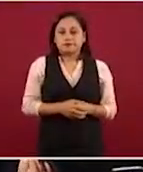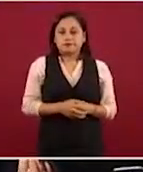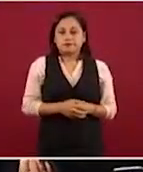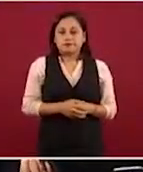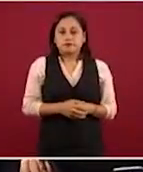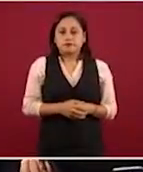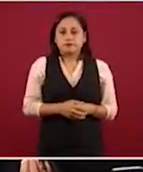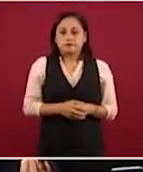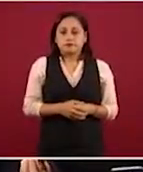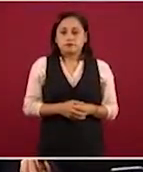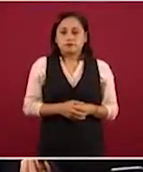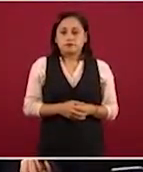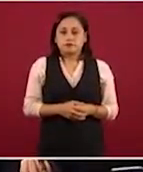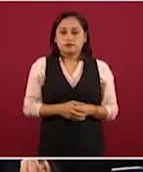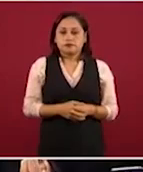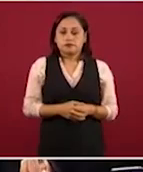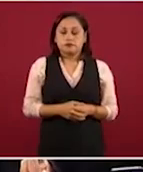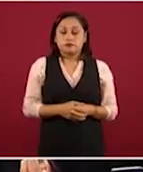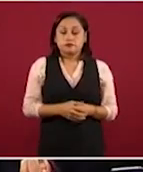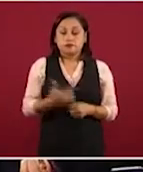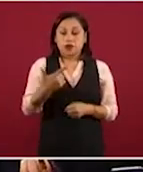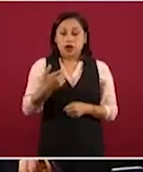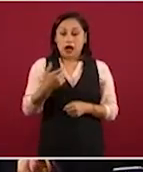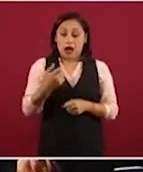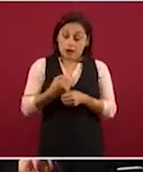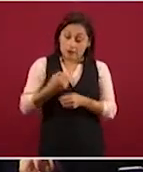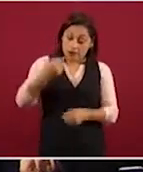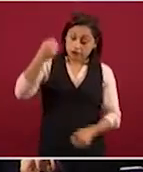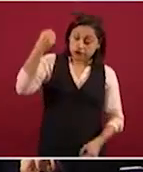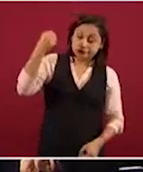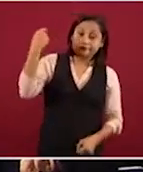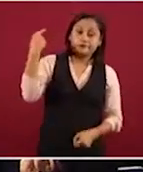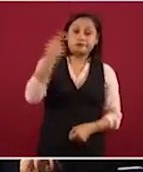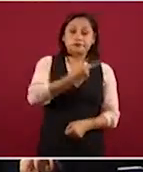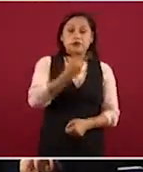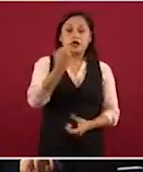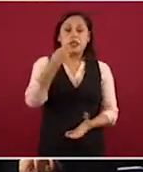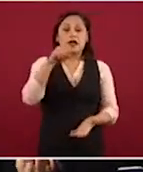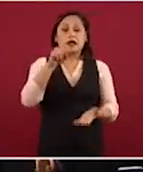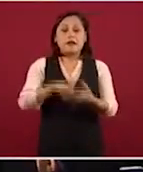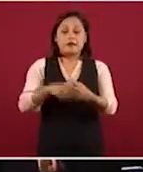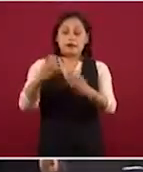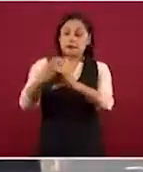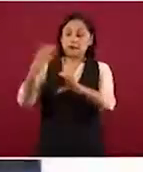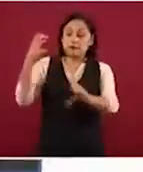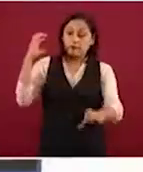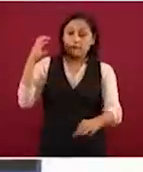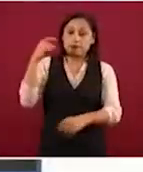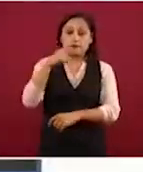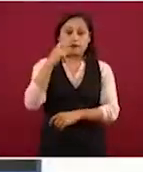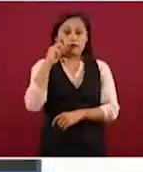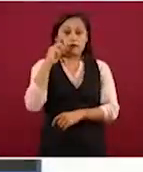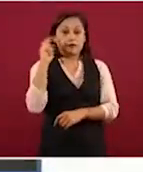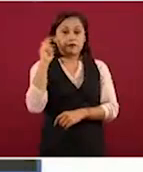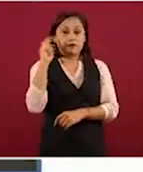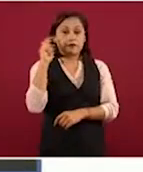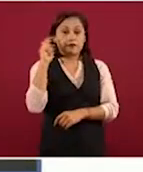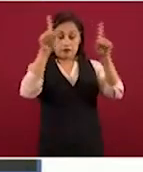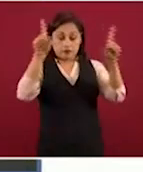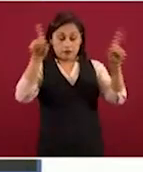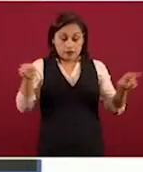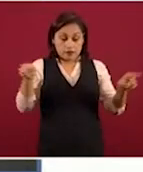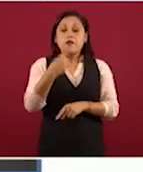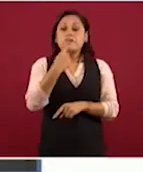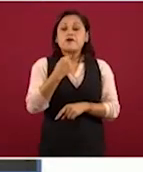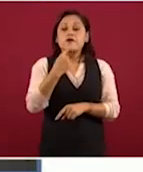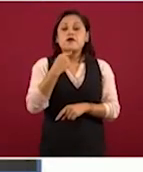9 armas largas, 15 cargadores también en la cabina de un tracto. Ahí está en el cuadrito rojo y allá